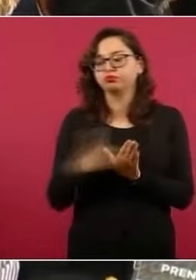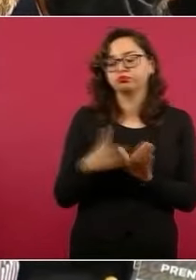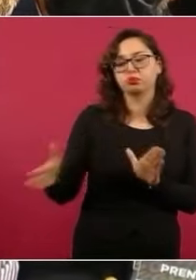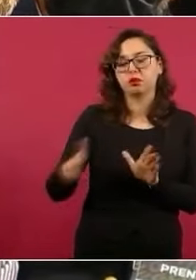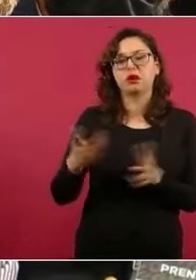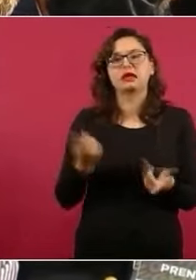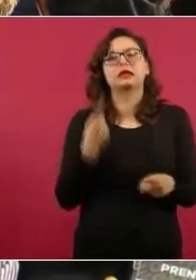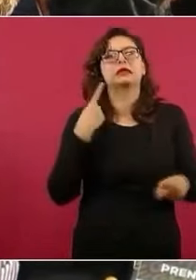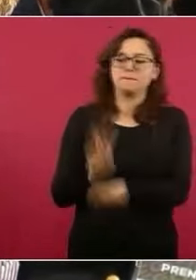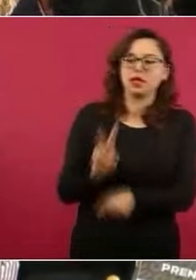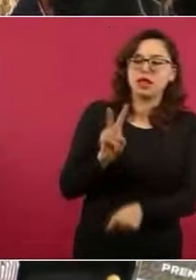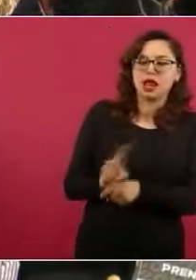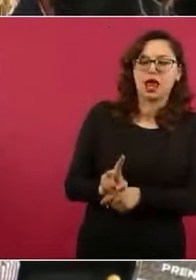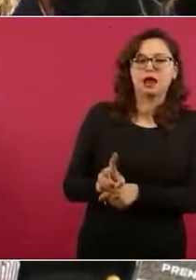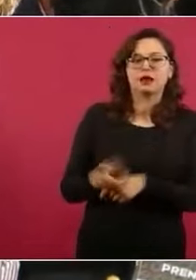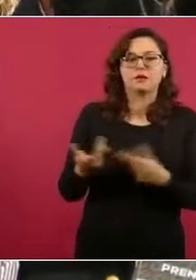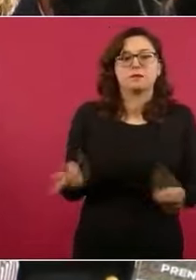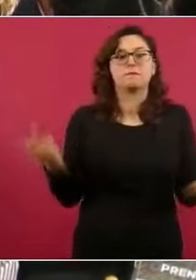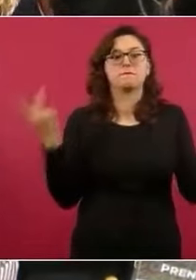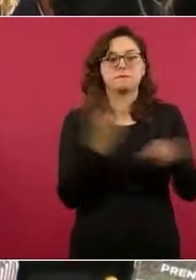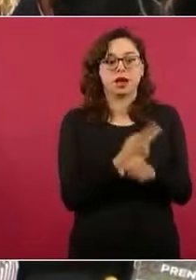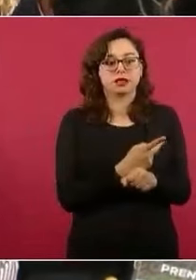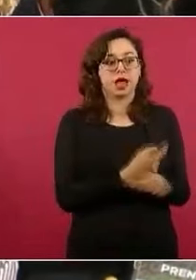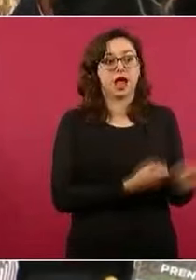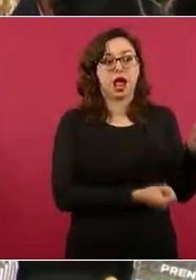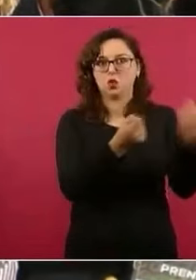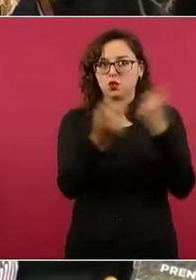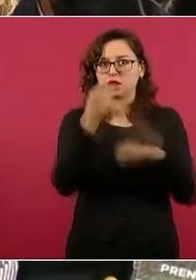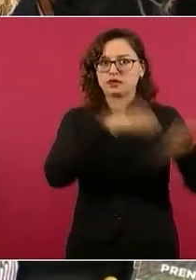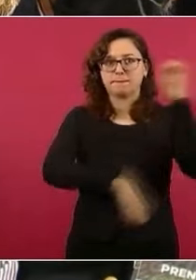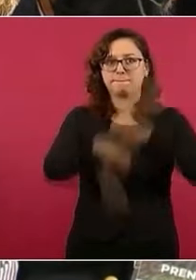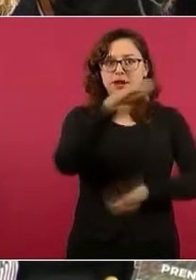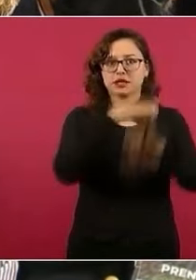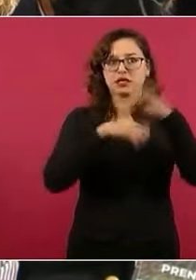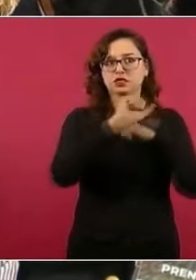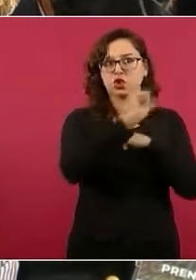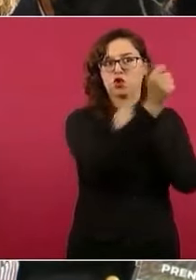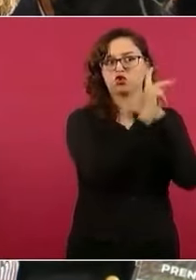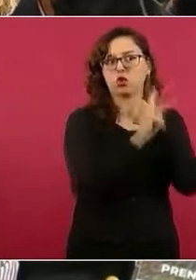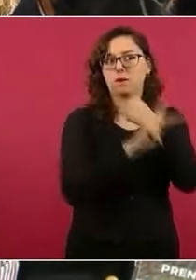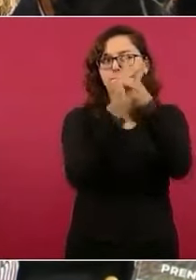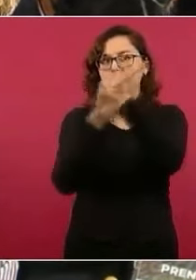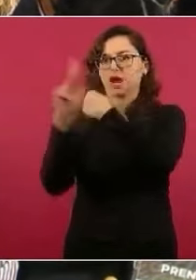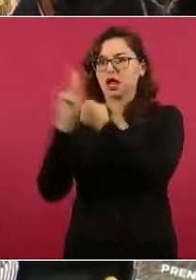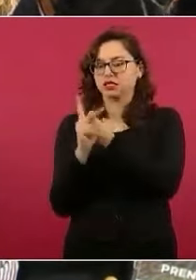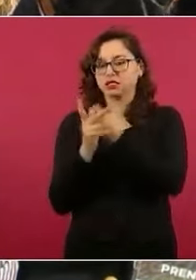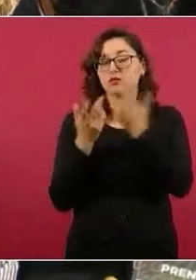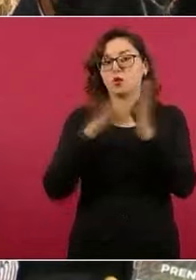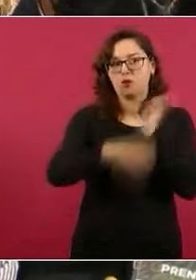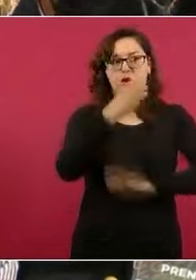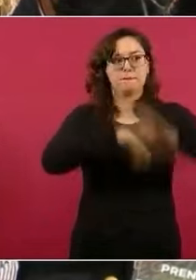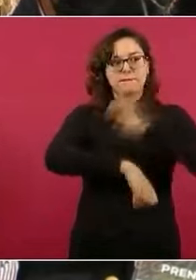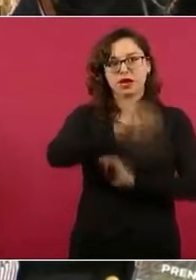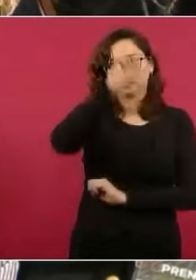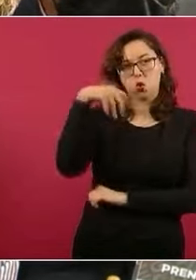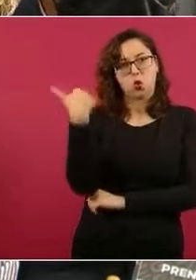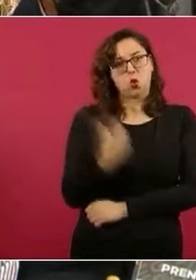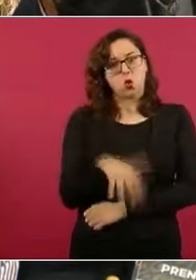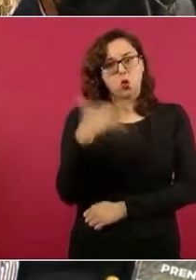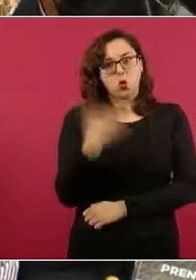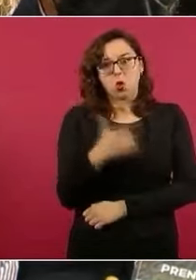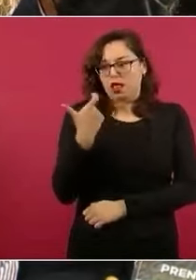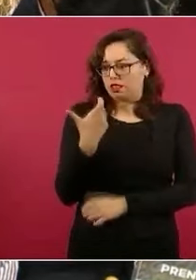los contratos colectivos y han obtenido muy buenas ganancias. Acaba usted de regresar de Sinaloa, le enteraron de que, por ejemplo, San Rafael,